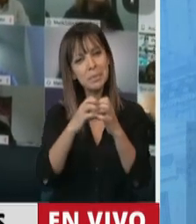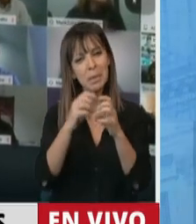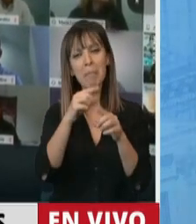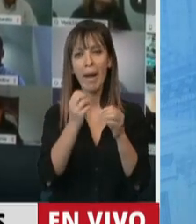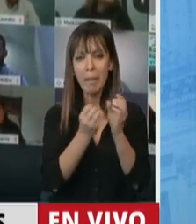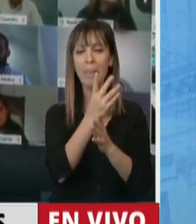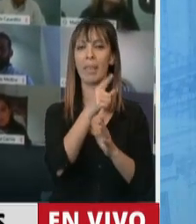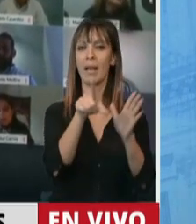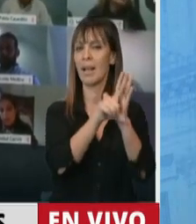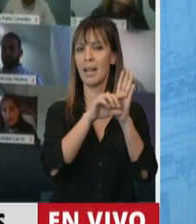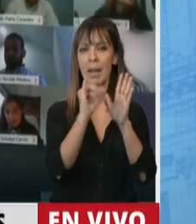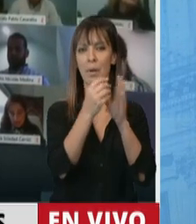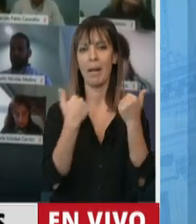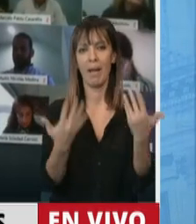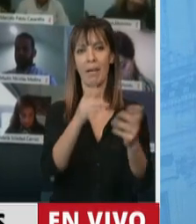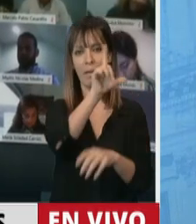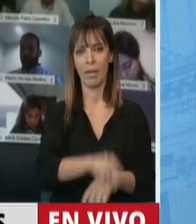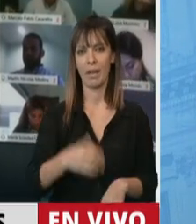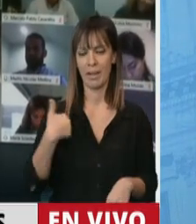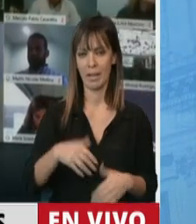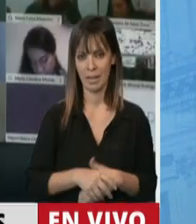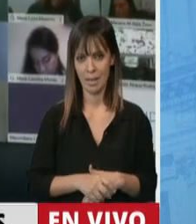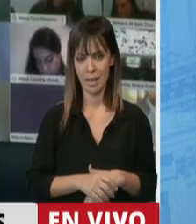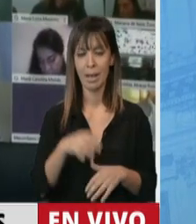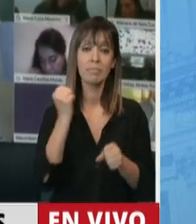que favorezca a toda la Argentina y argentinos que